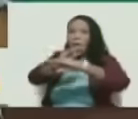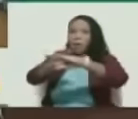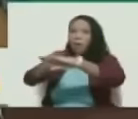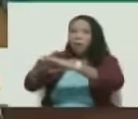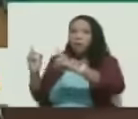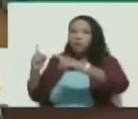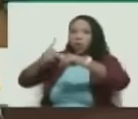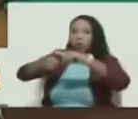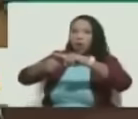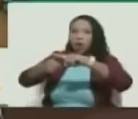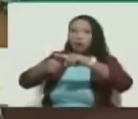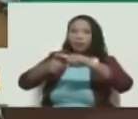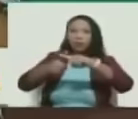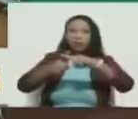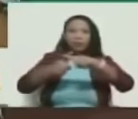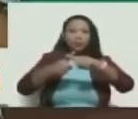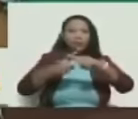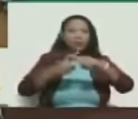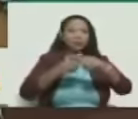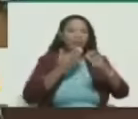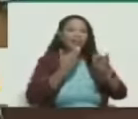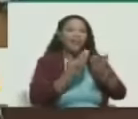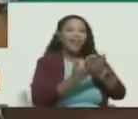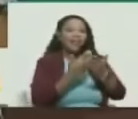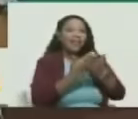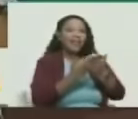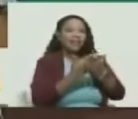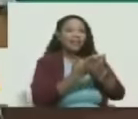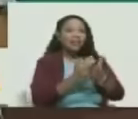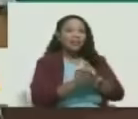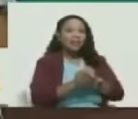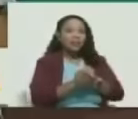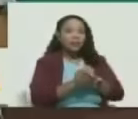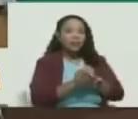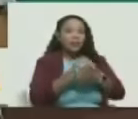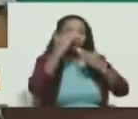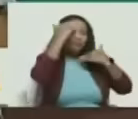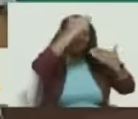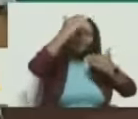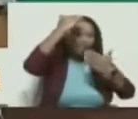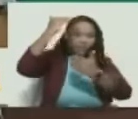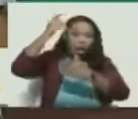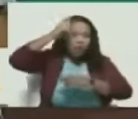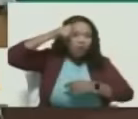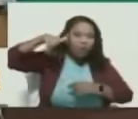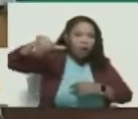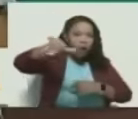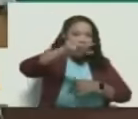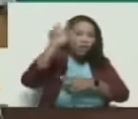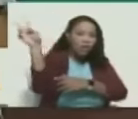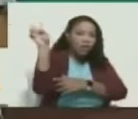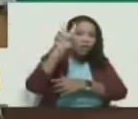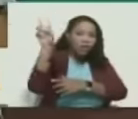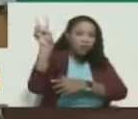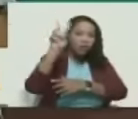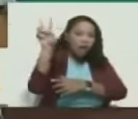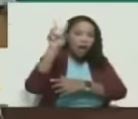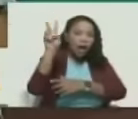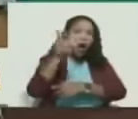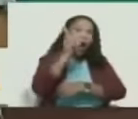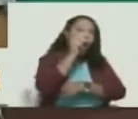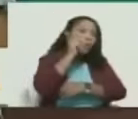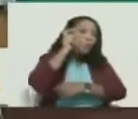sumar. Génesis. Gracias, Héctor. Un saludo amoroso a todo nuestro pueblo venezolano, a los